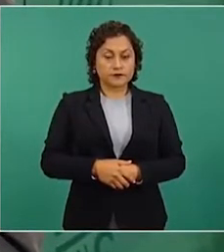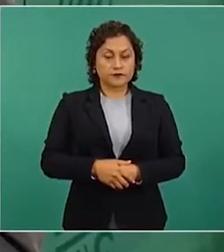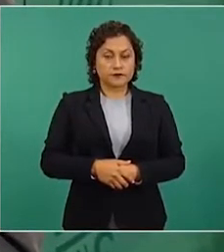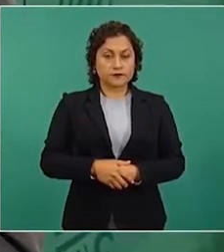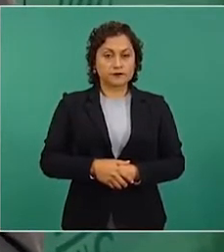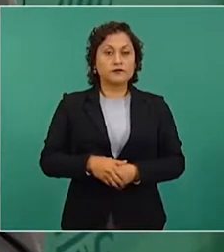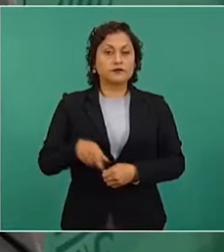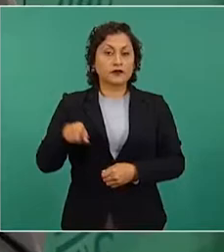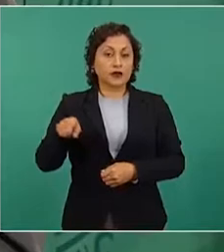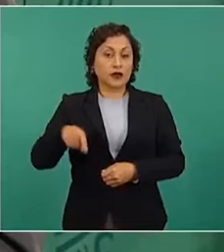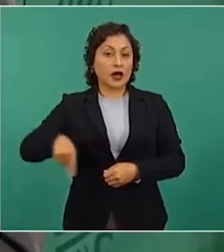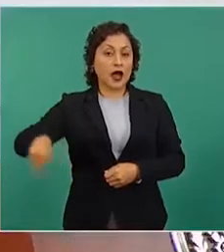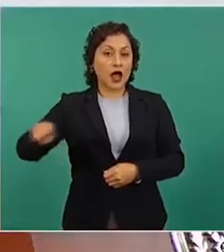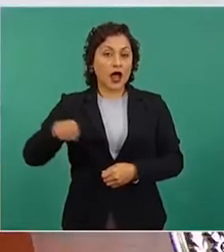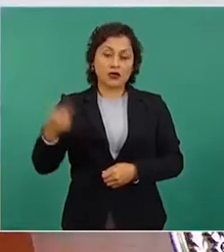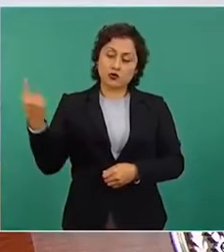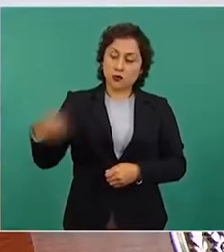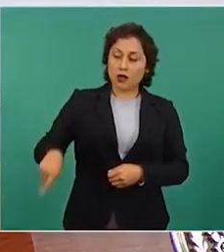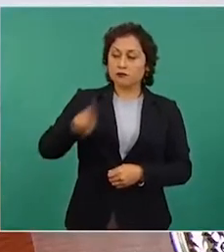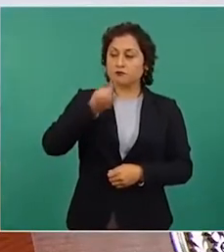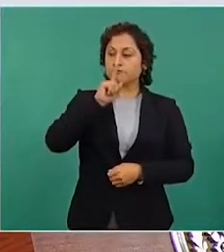obedecer y callar.